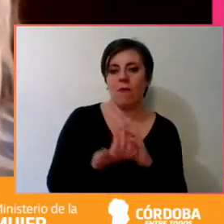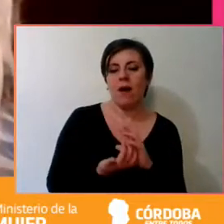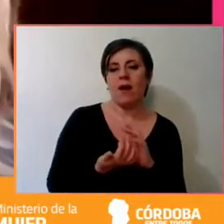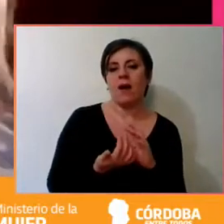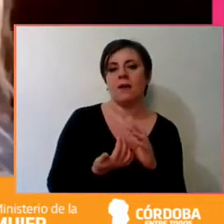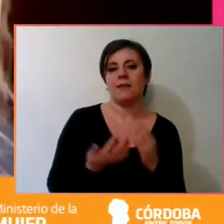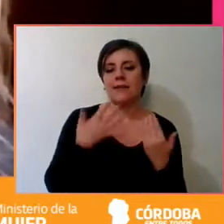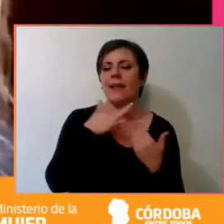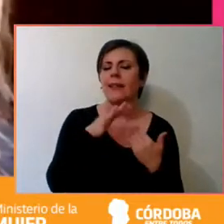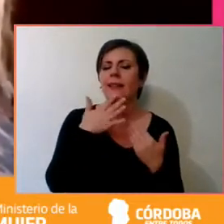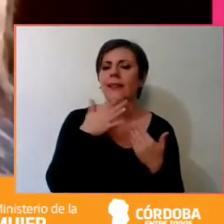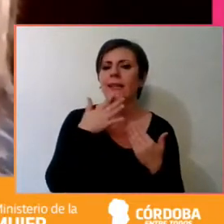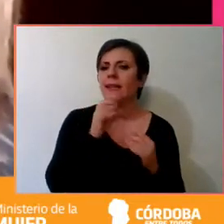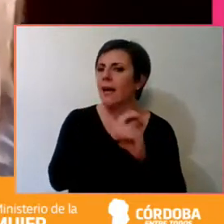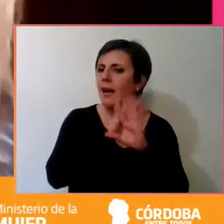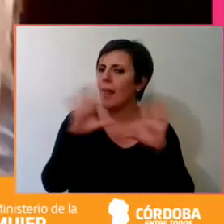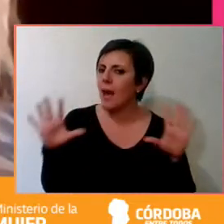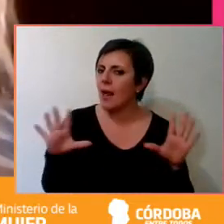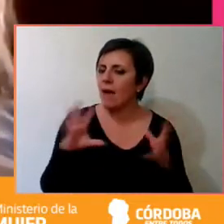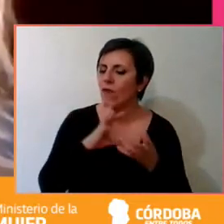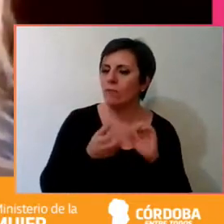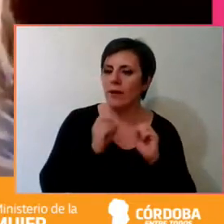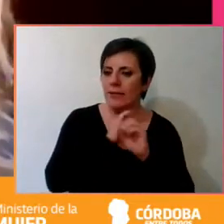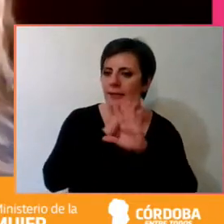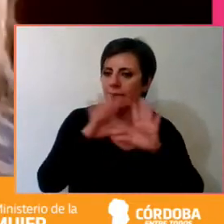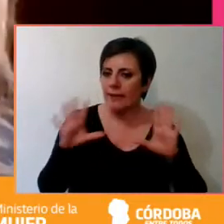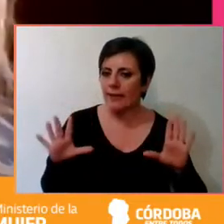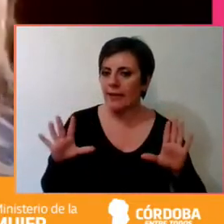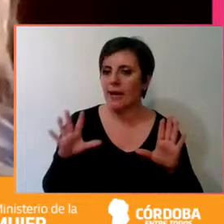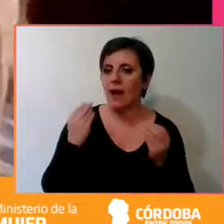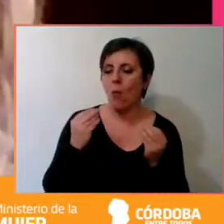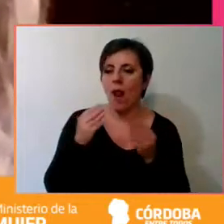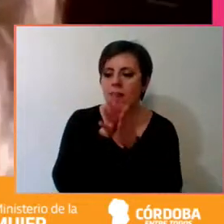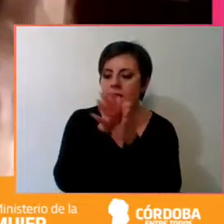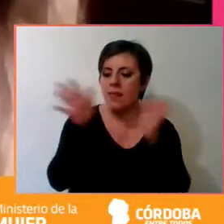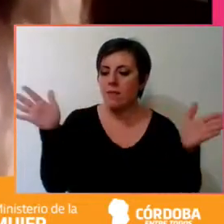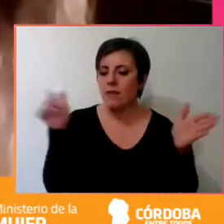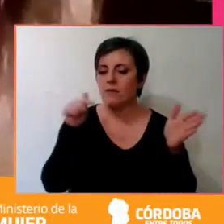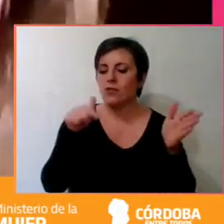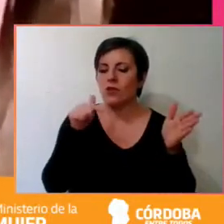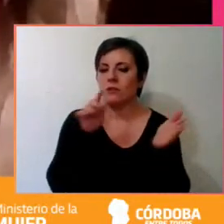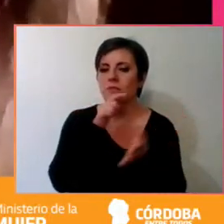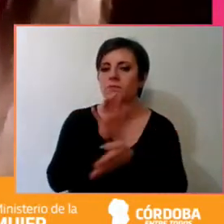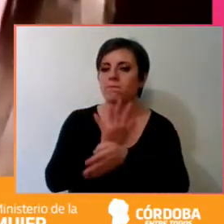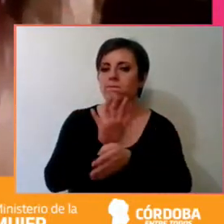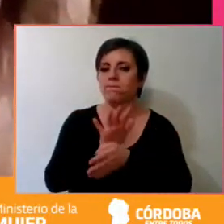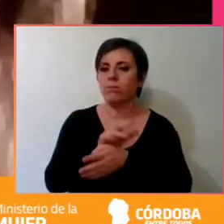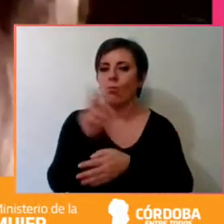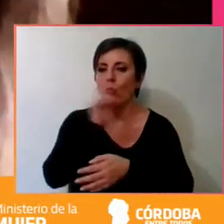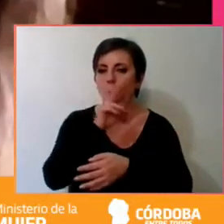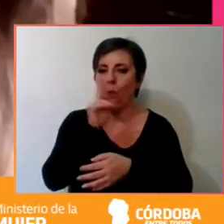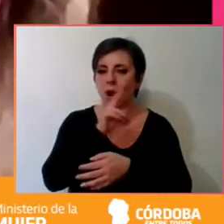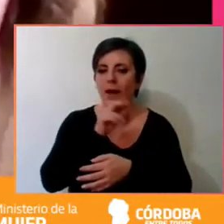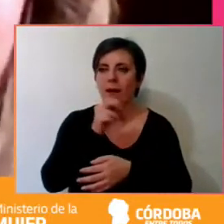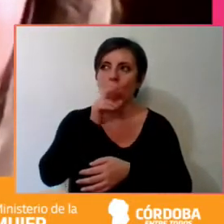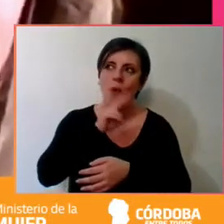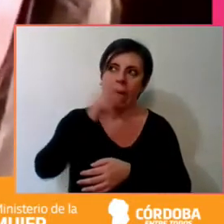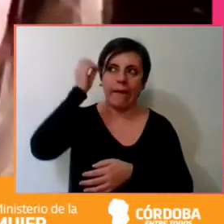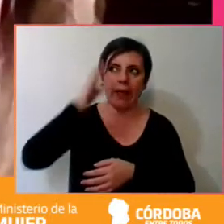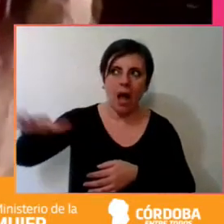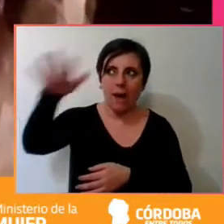se entienda claramente la dimensión de lo que significa ser mujer, mujer rural,